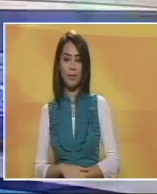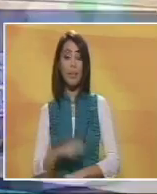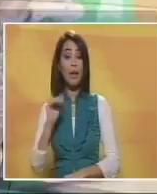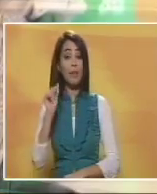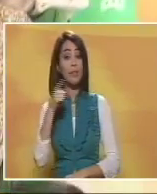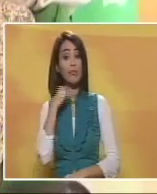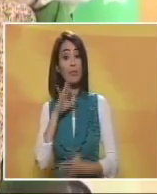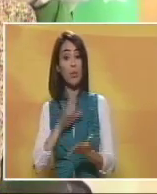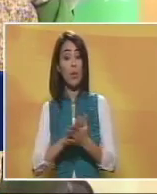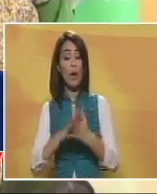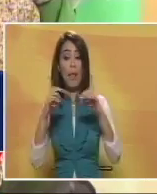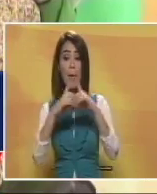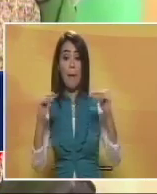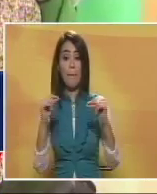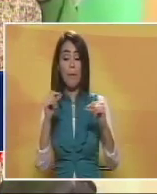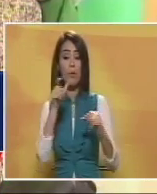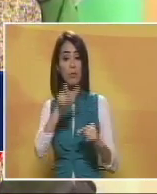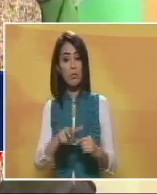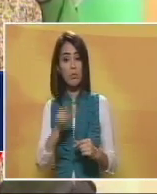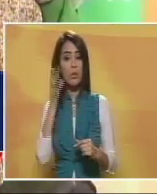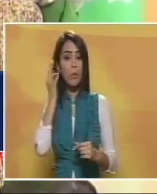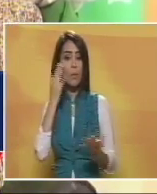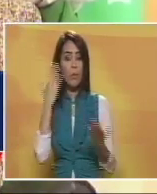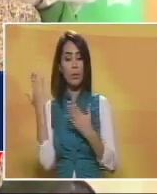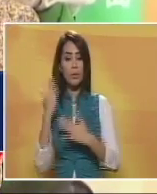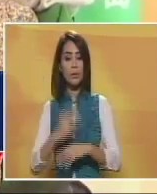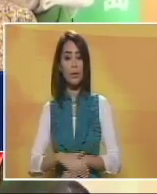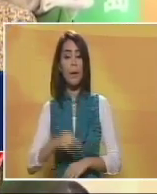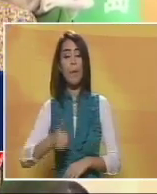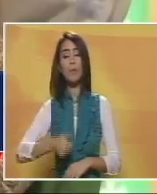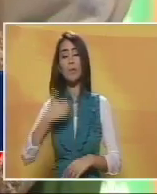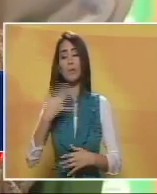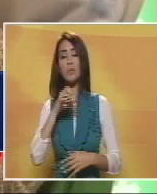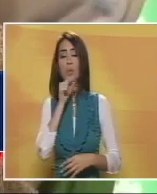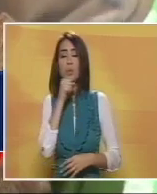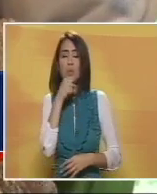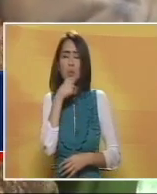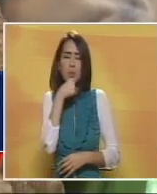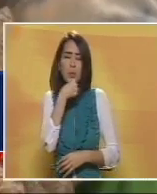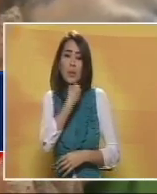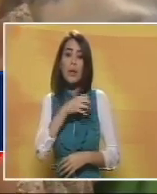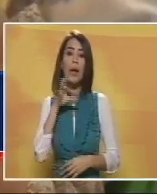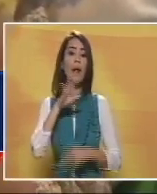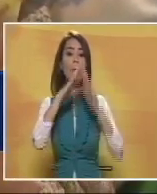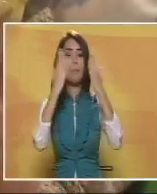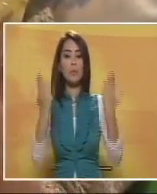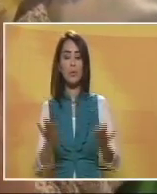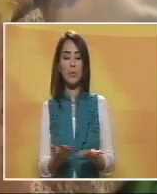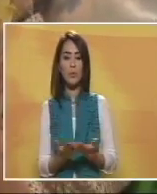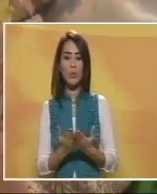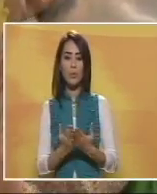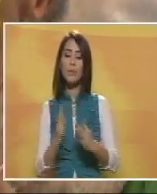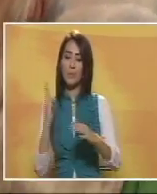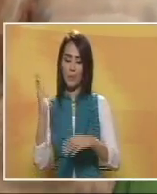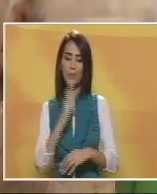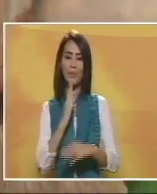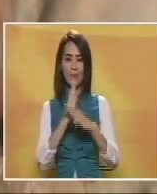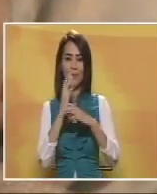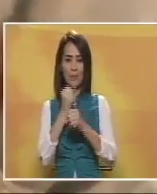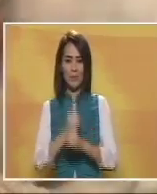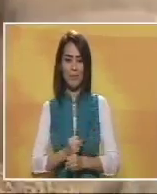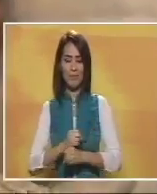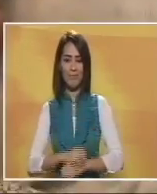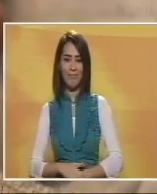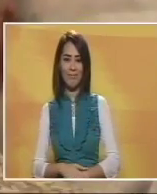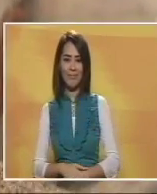Muere en Japón quien fuera considerada la persona más anciana del mundo. Los detalles tan solo en